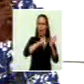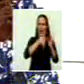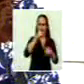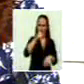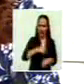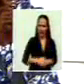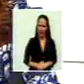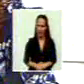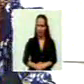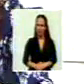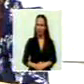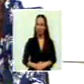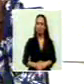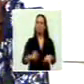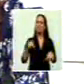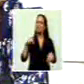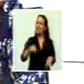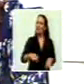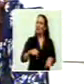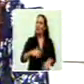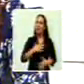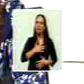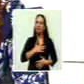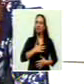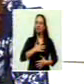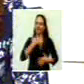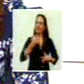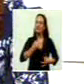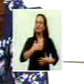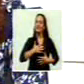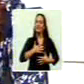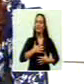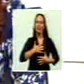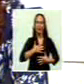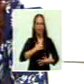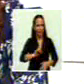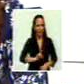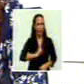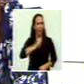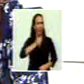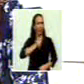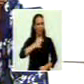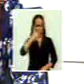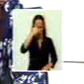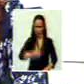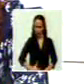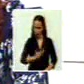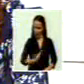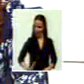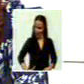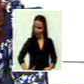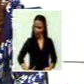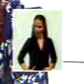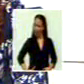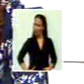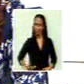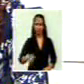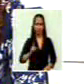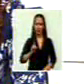Hoy la verdad que siento un gran orgullo, no como Presidenta, sino como